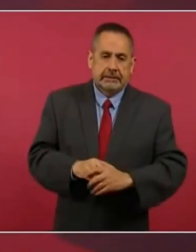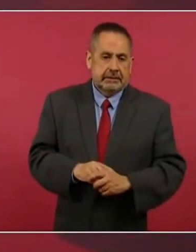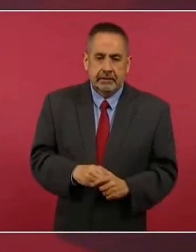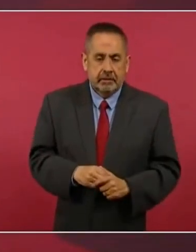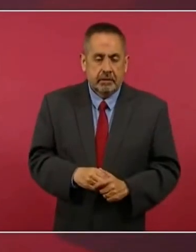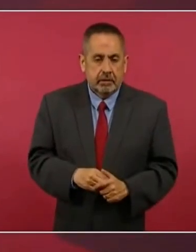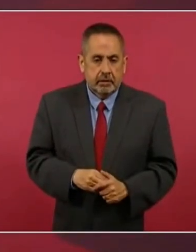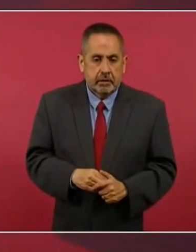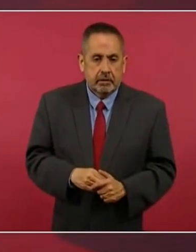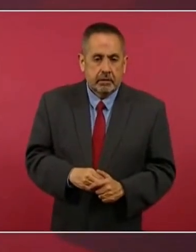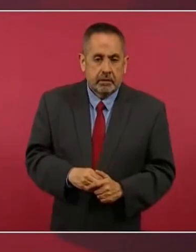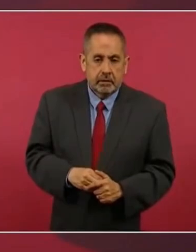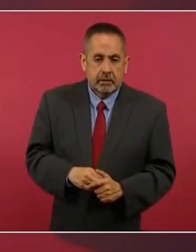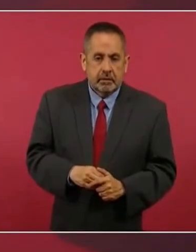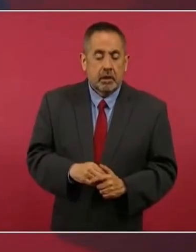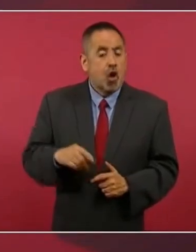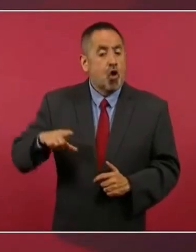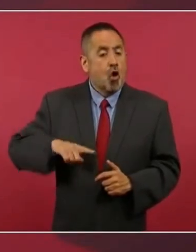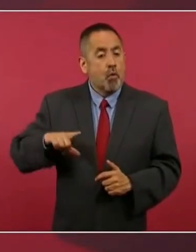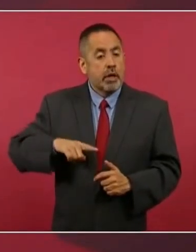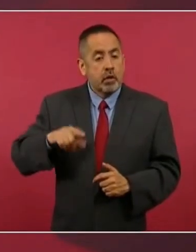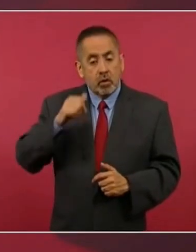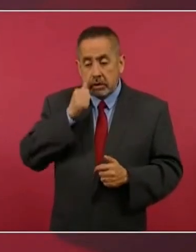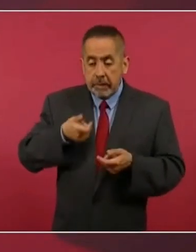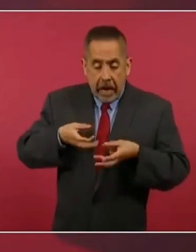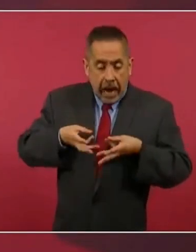El gobierno estaba ensimismado.